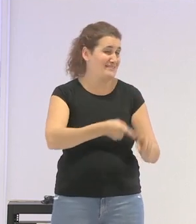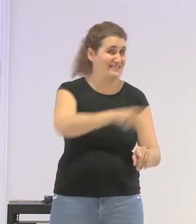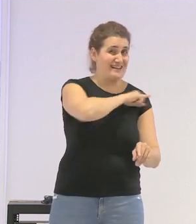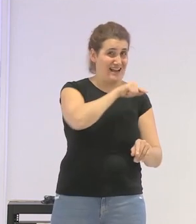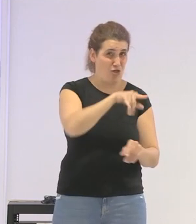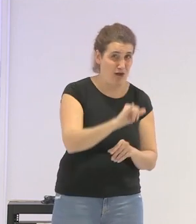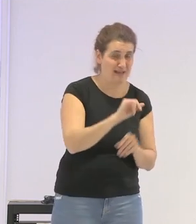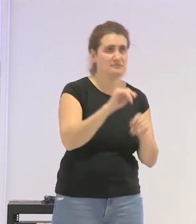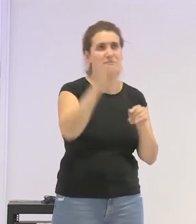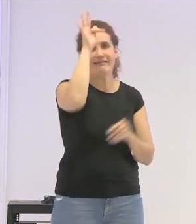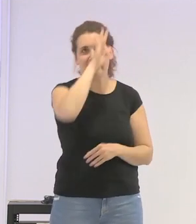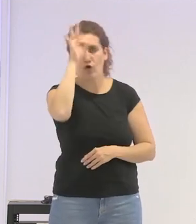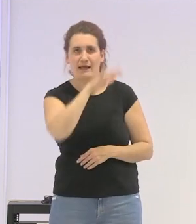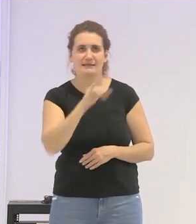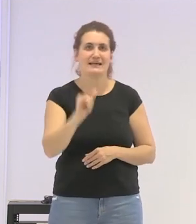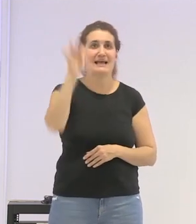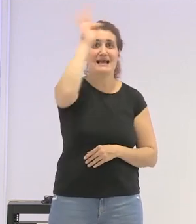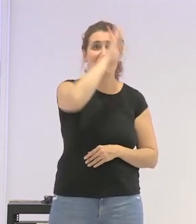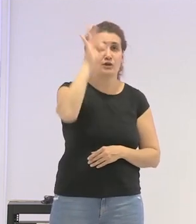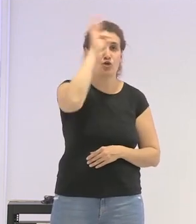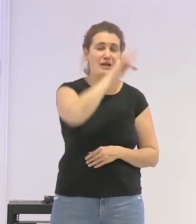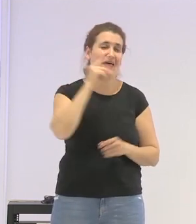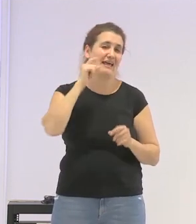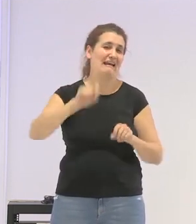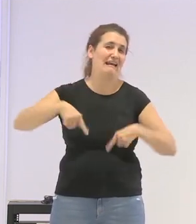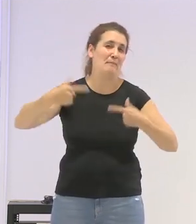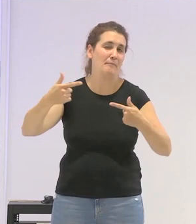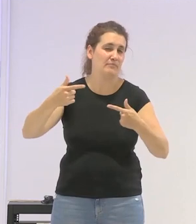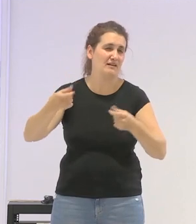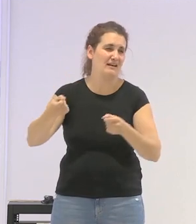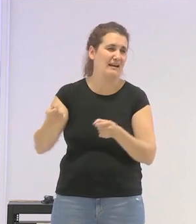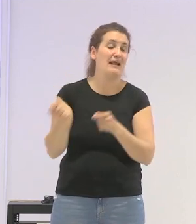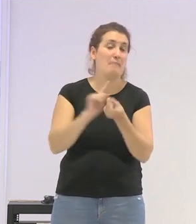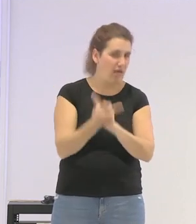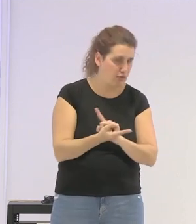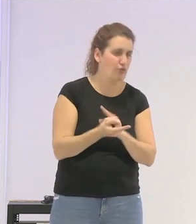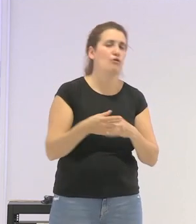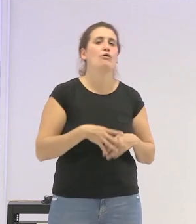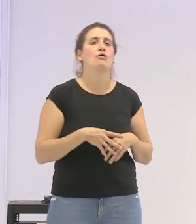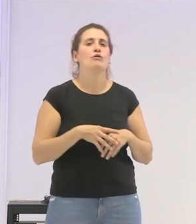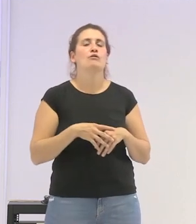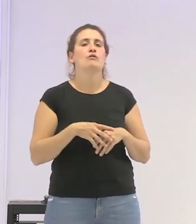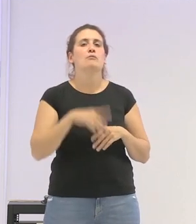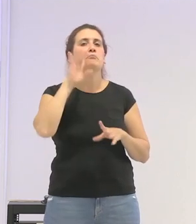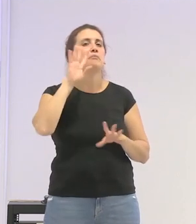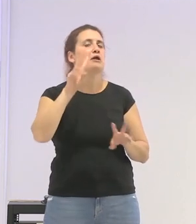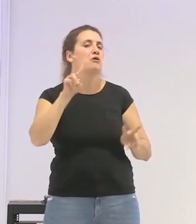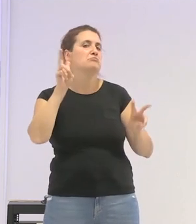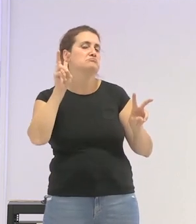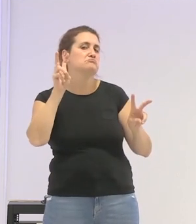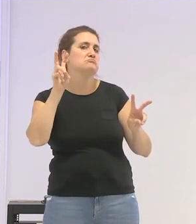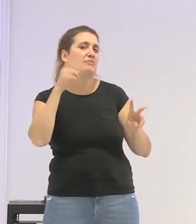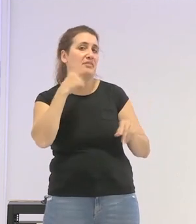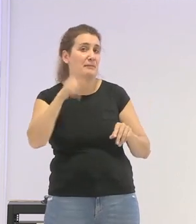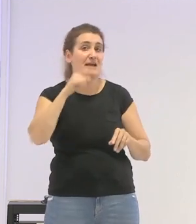unas teorías que se llama la teoría del gran reemplazo, que bueno, tiene origen francés, pero bueno, en cualquier caso dicen de alguna manera que